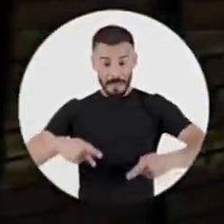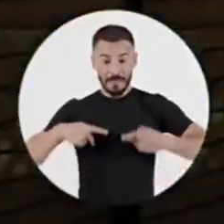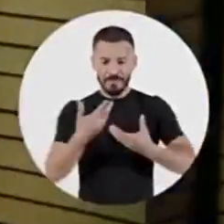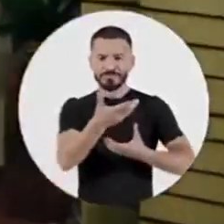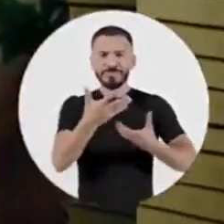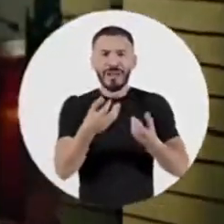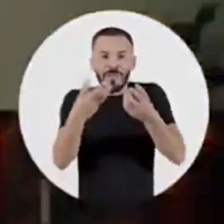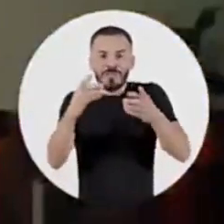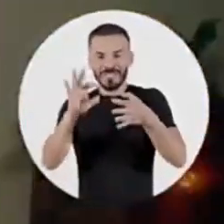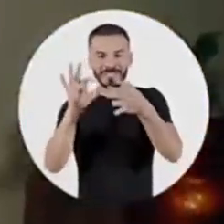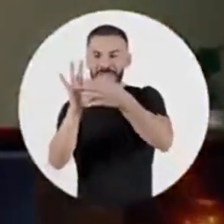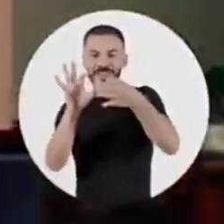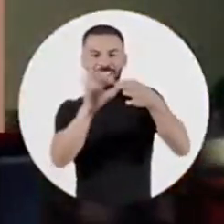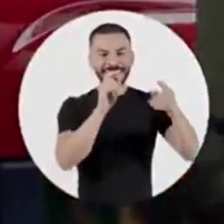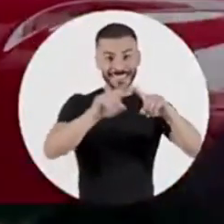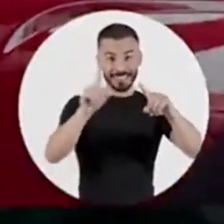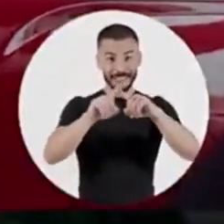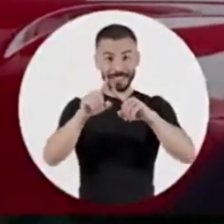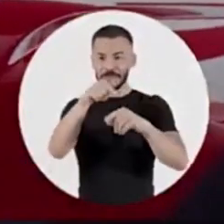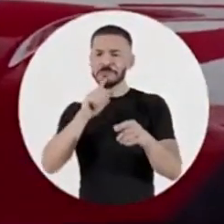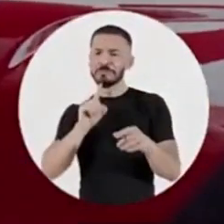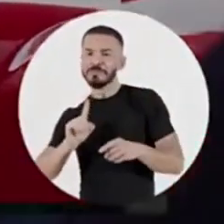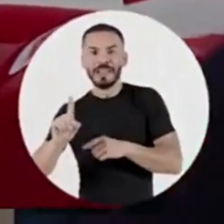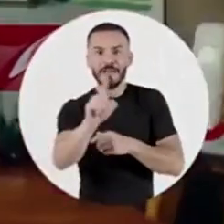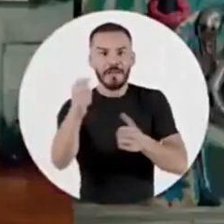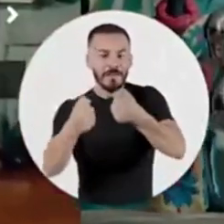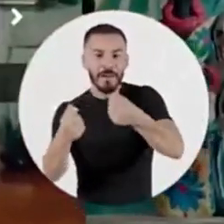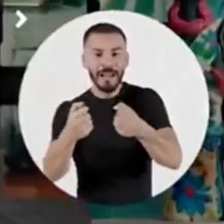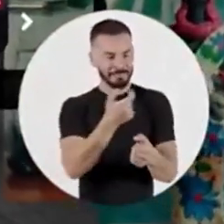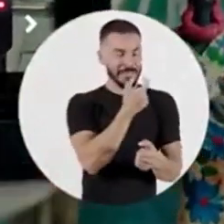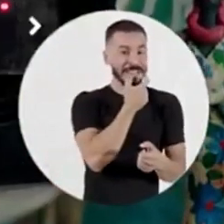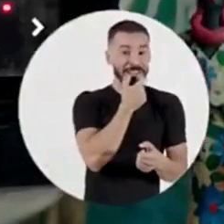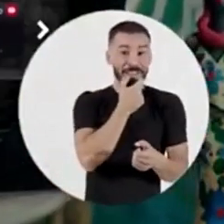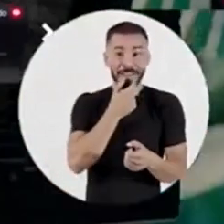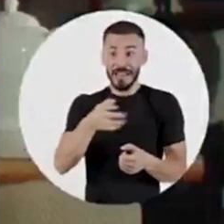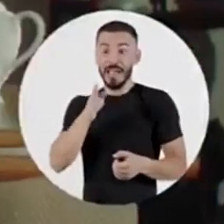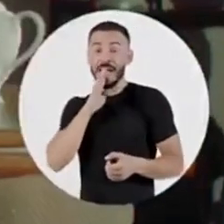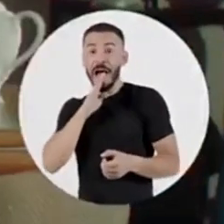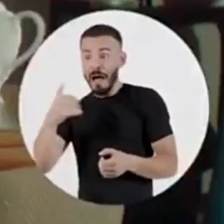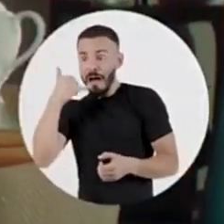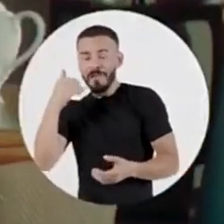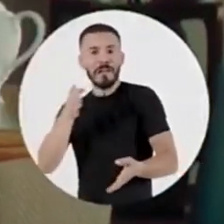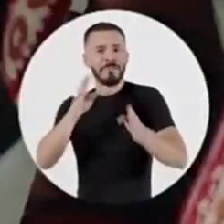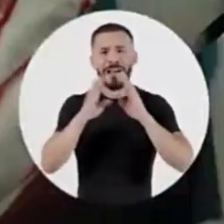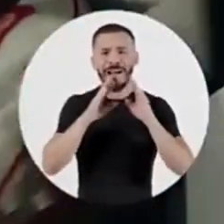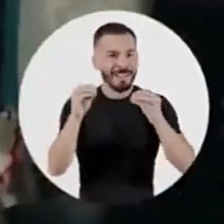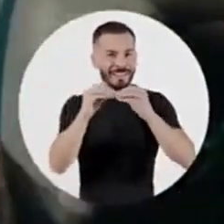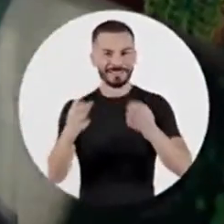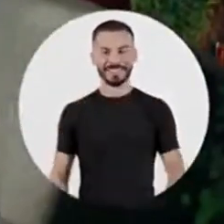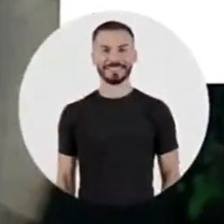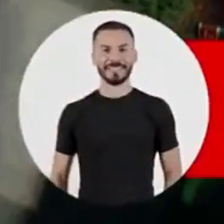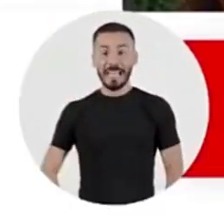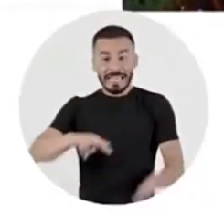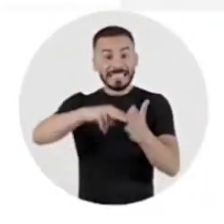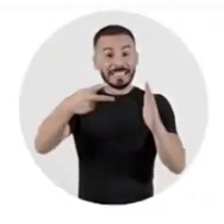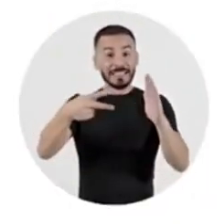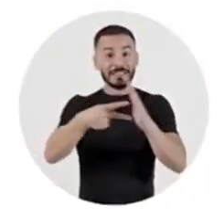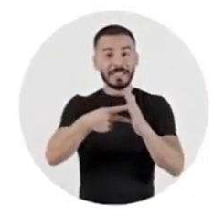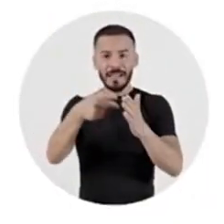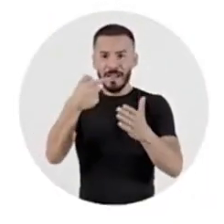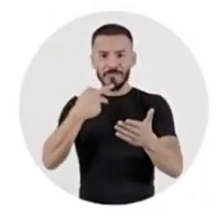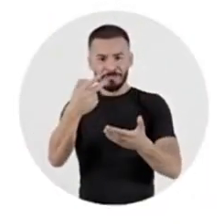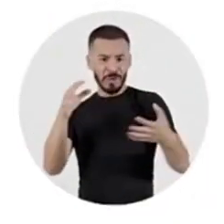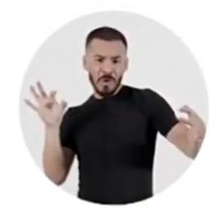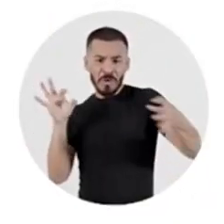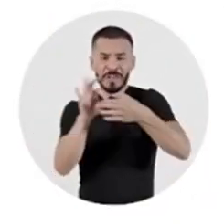Tu vida se divide en muchas conexiones. Cuando vas, cuando reís, cuando hablas y cuando hablas más. Es decir,